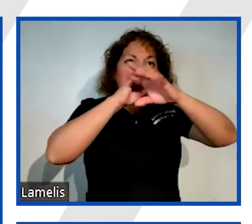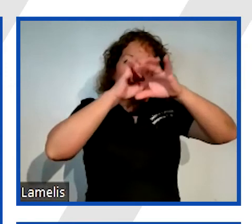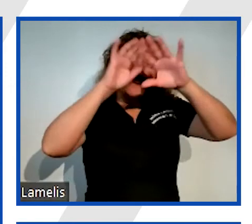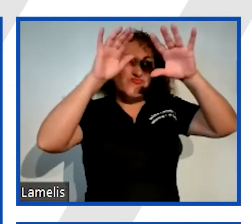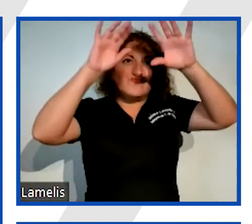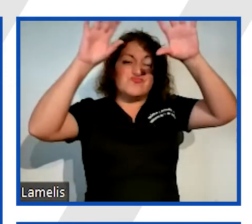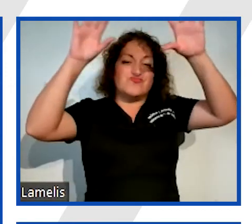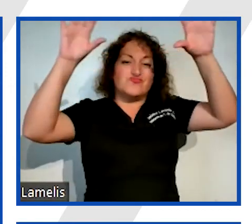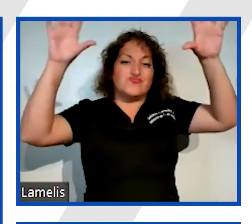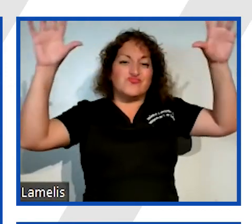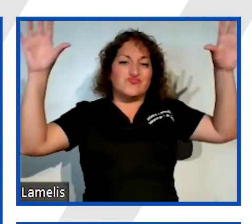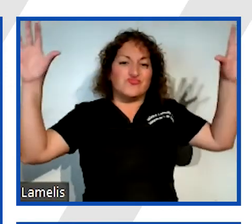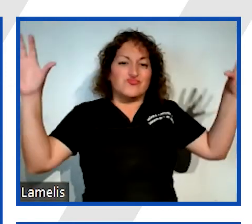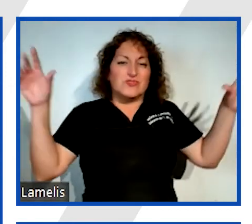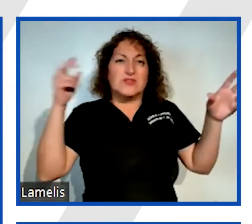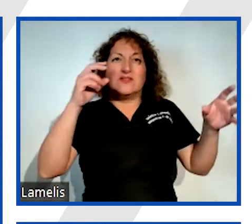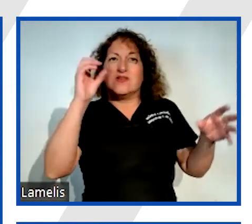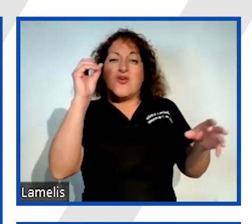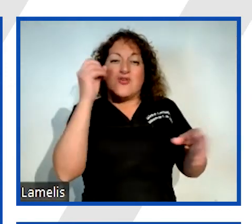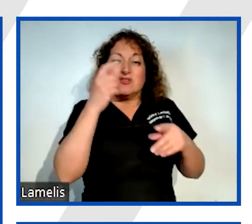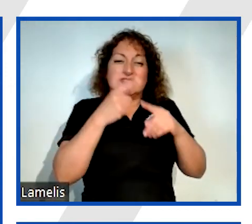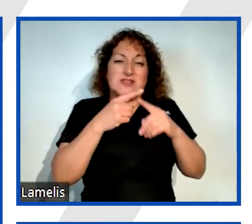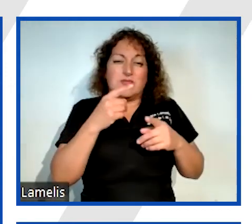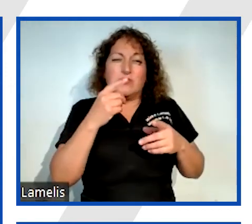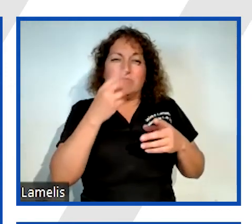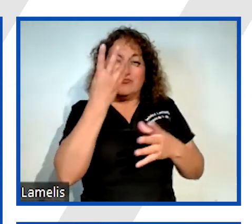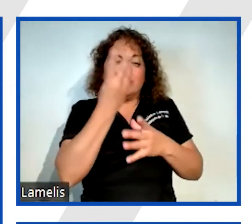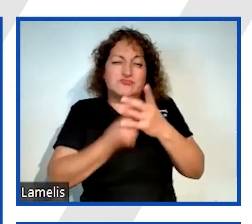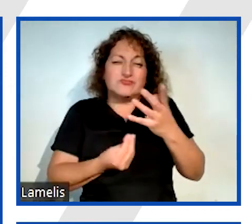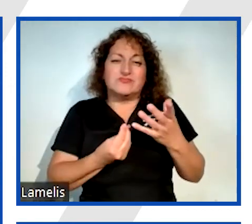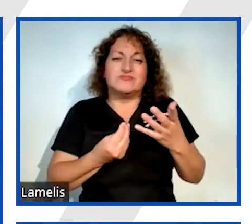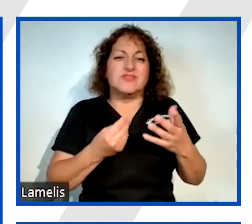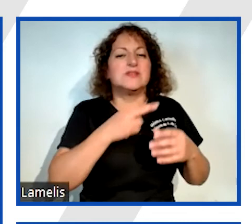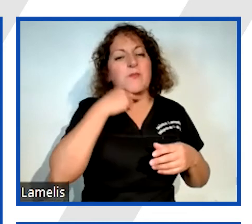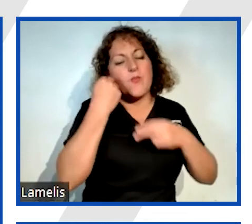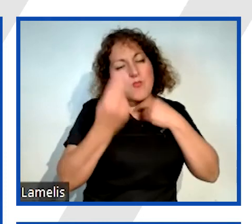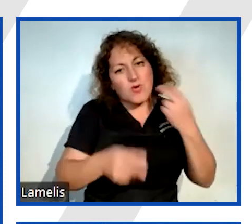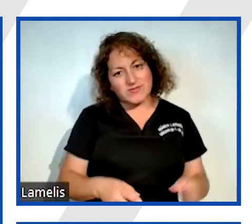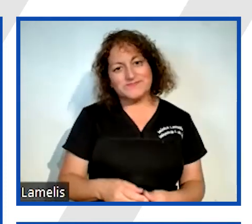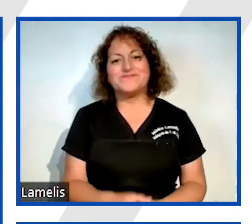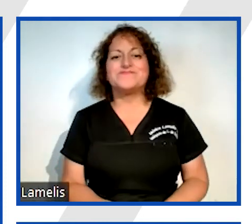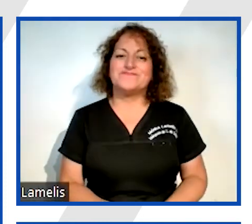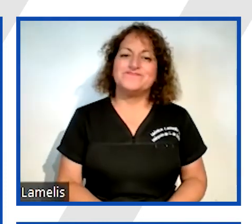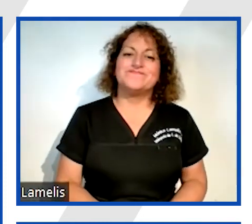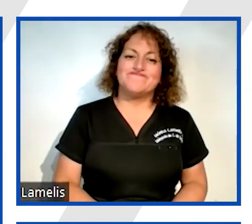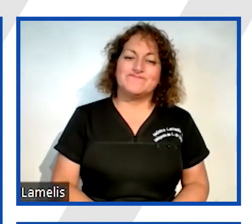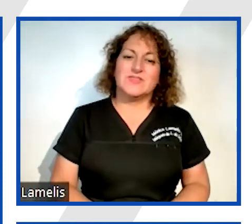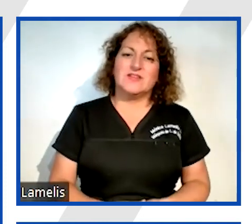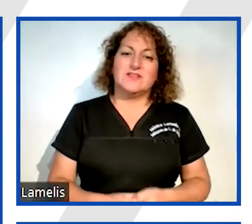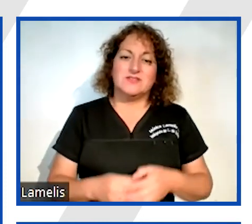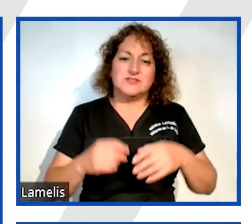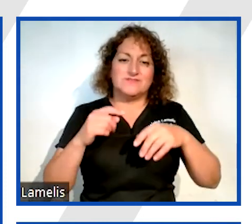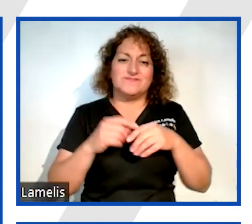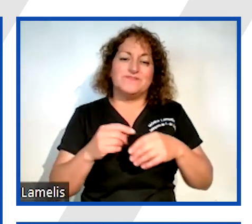maravilloso viste tremenda magma y ahora tenemos un océano pero como estaba lleno de bichos ahora eso tremenda magma que hizo tiró todo esa